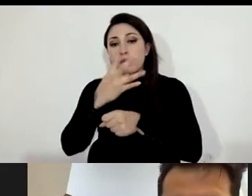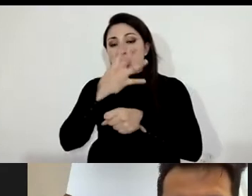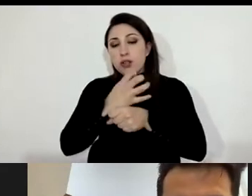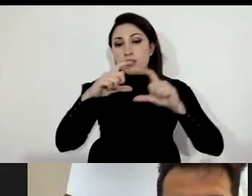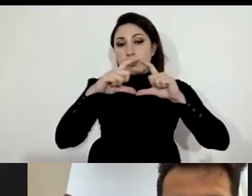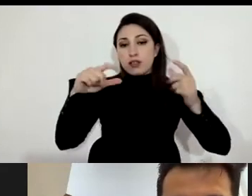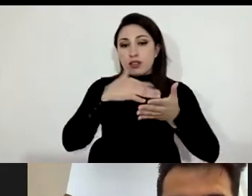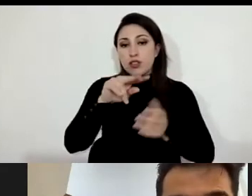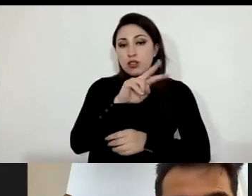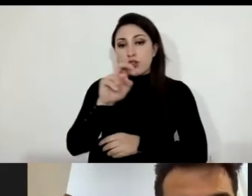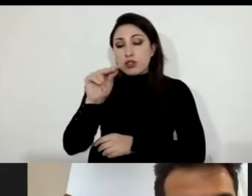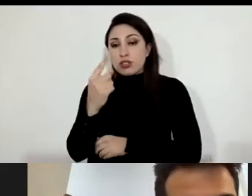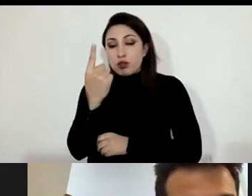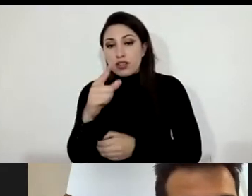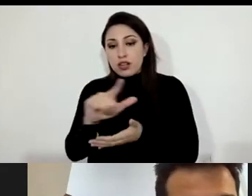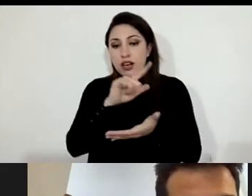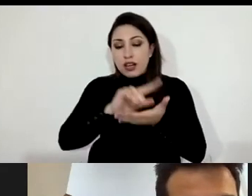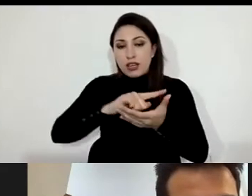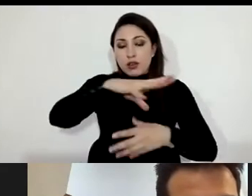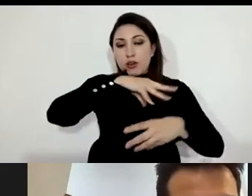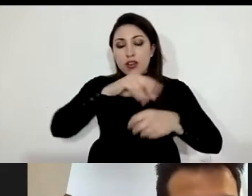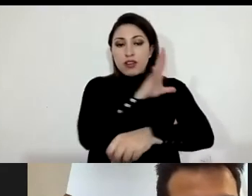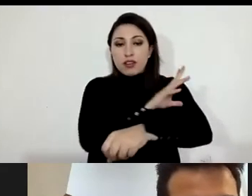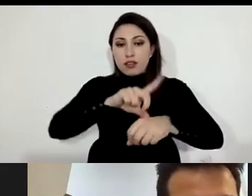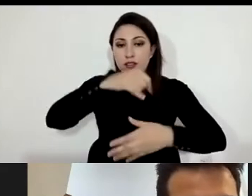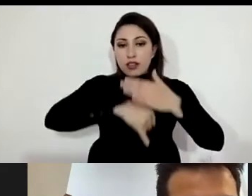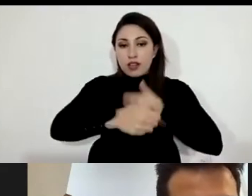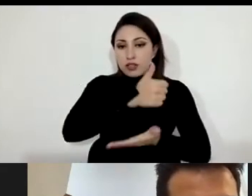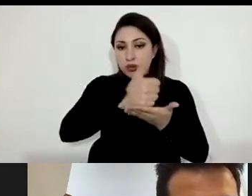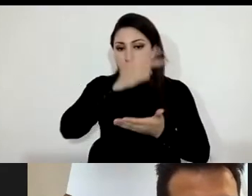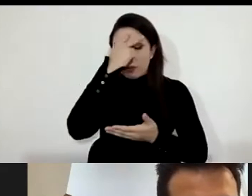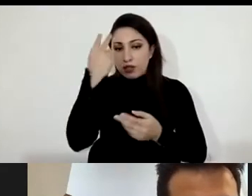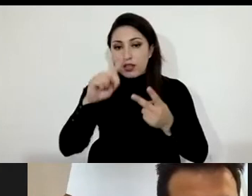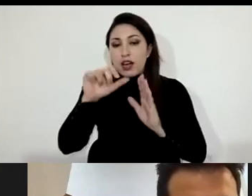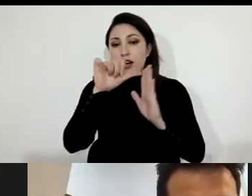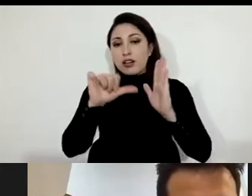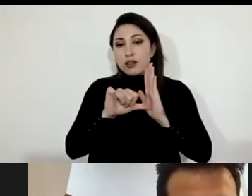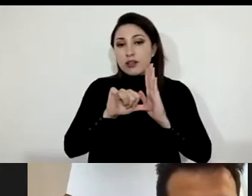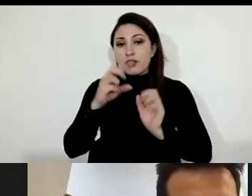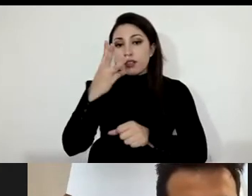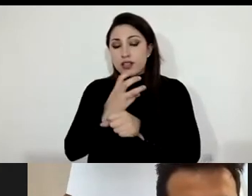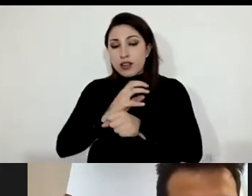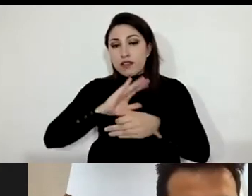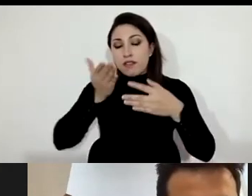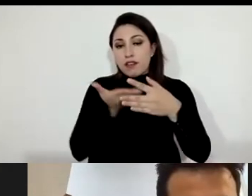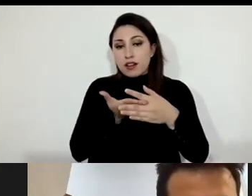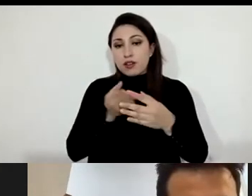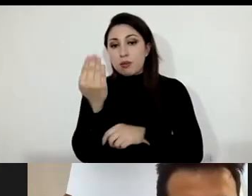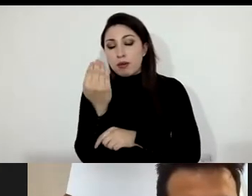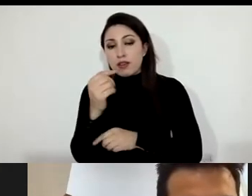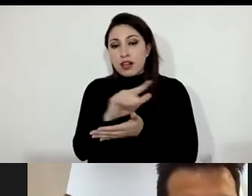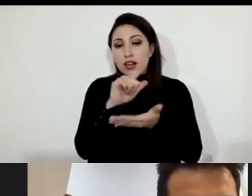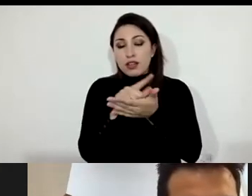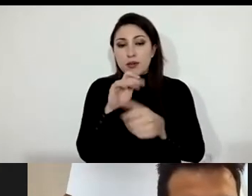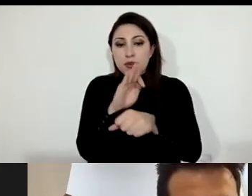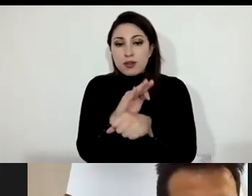y 216 de la Ley de Transparencia Local, así como el artículo tercero, fracción novena de la Ley de Protección